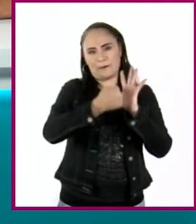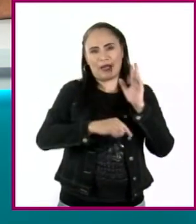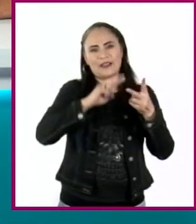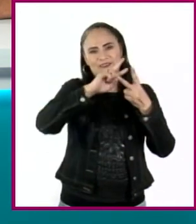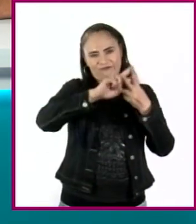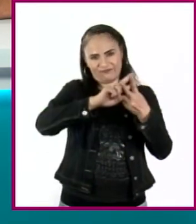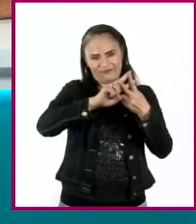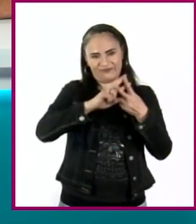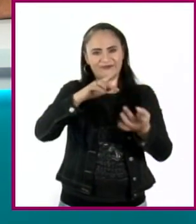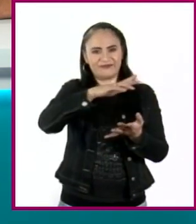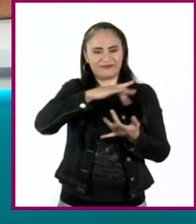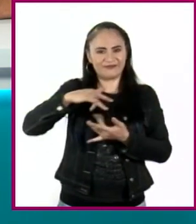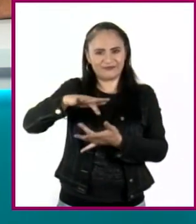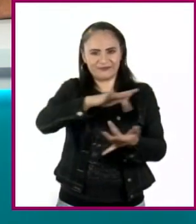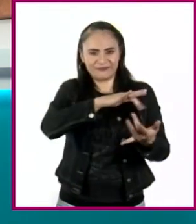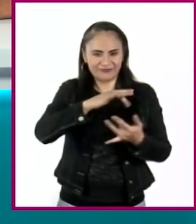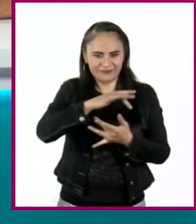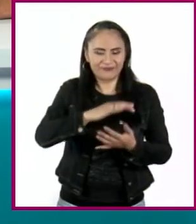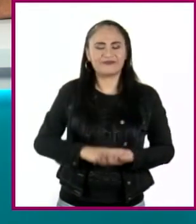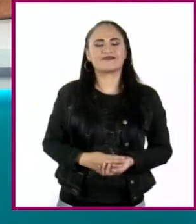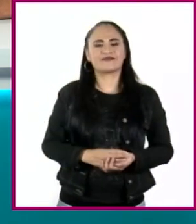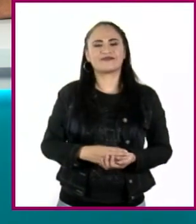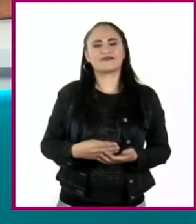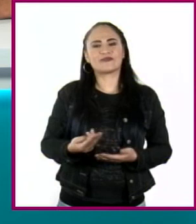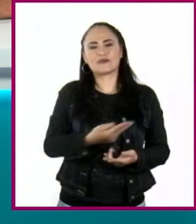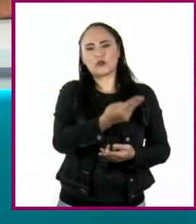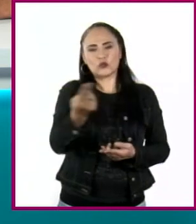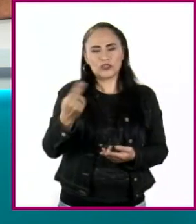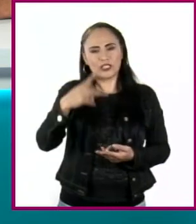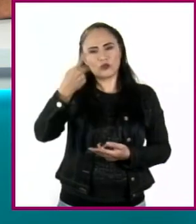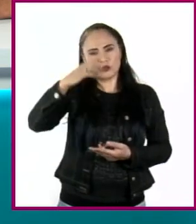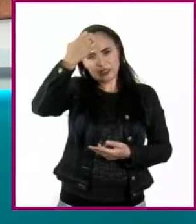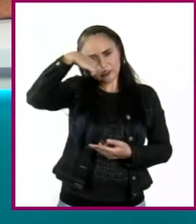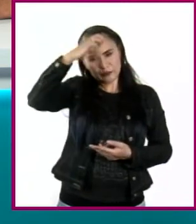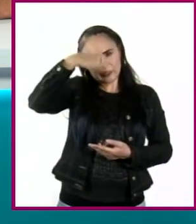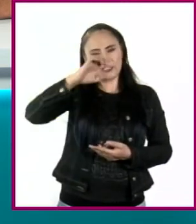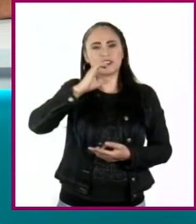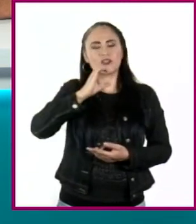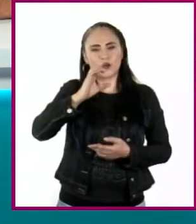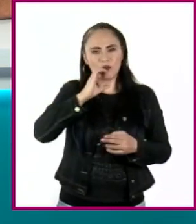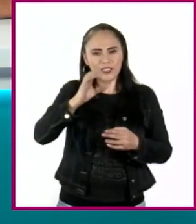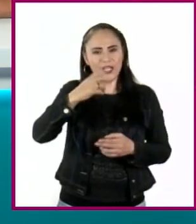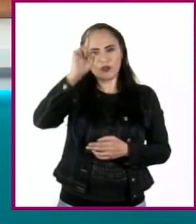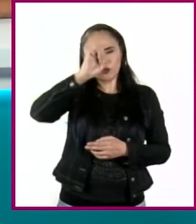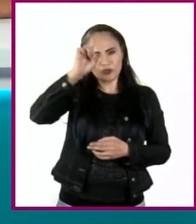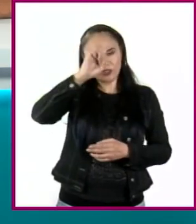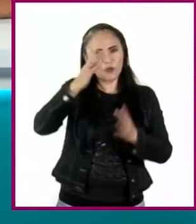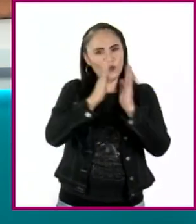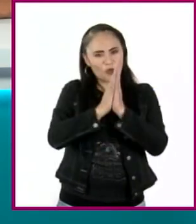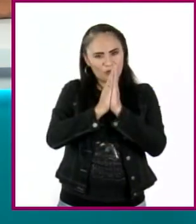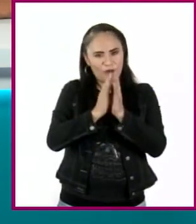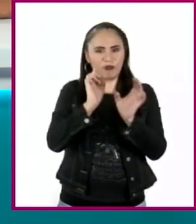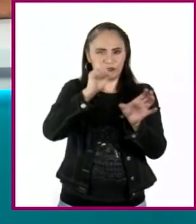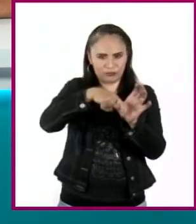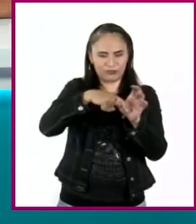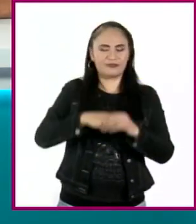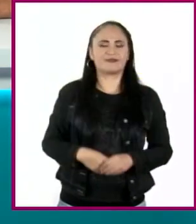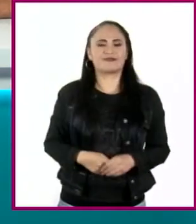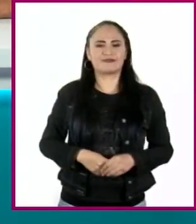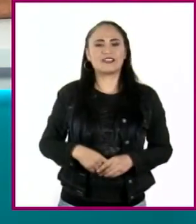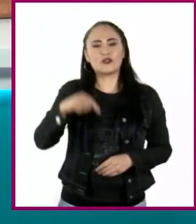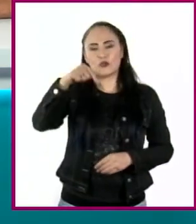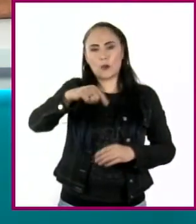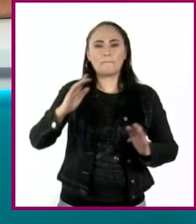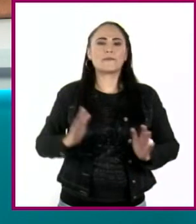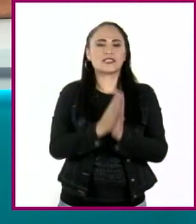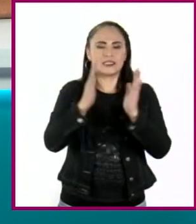con el hashtag Este Mundo Me Toca y compartir con nosotros sus experiencias, comentarios y sugerencias. Haz este programa con nosotros. Participa